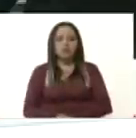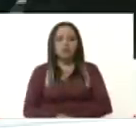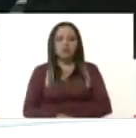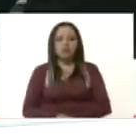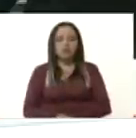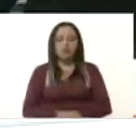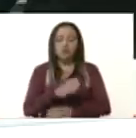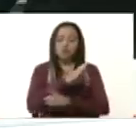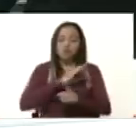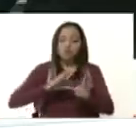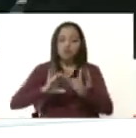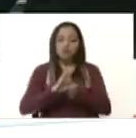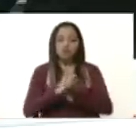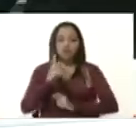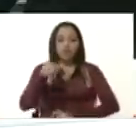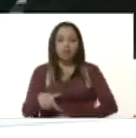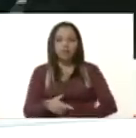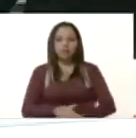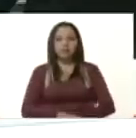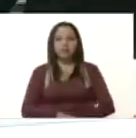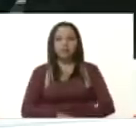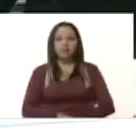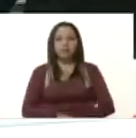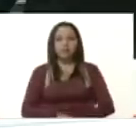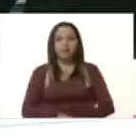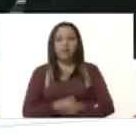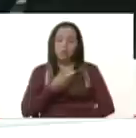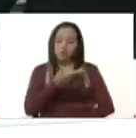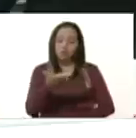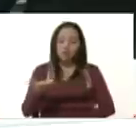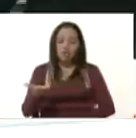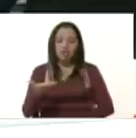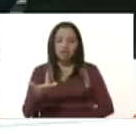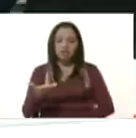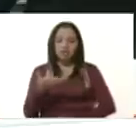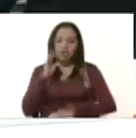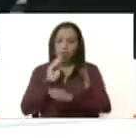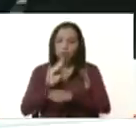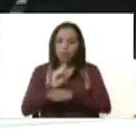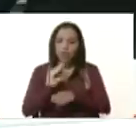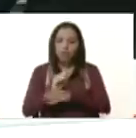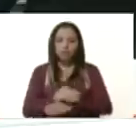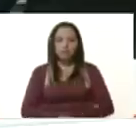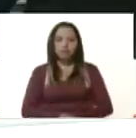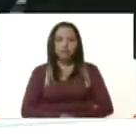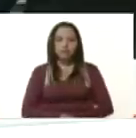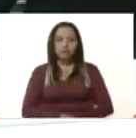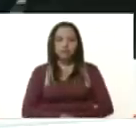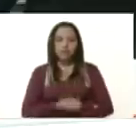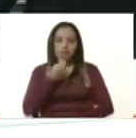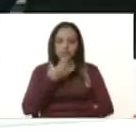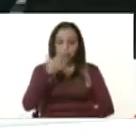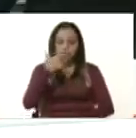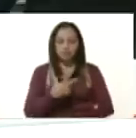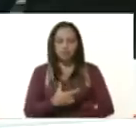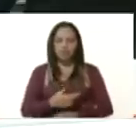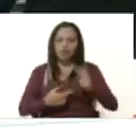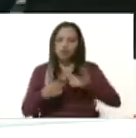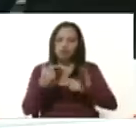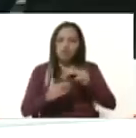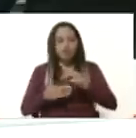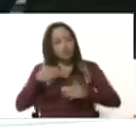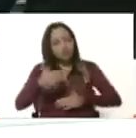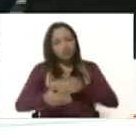cultora. Es para tu bienestar, para tu protección, que hemos venido construyendo paso a